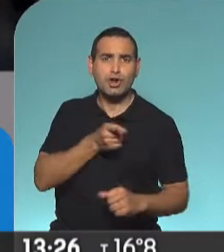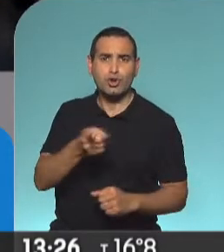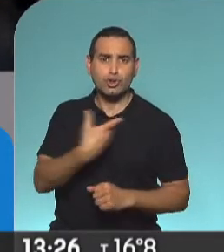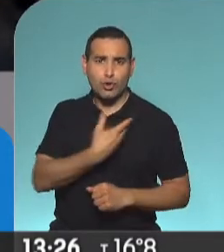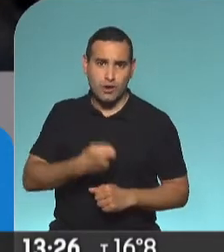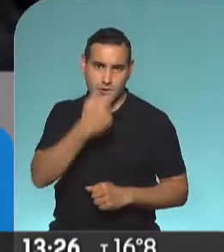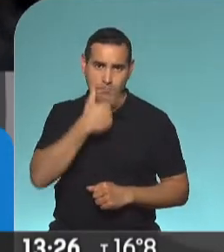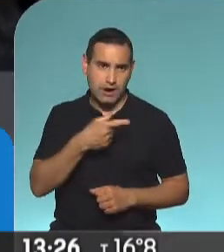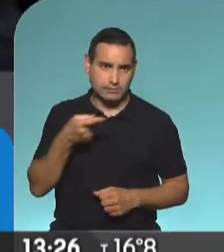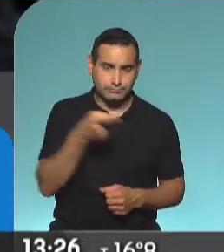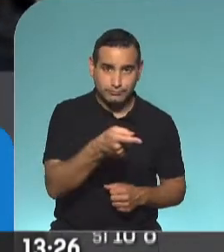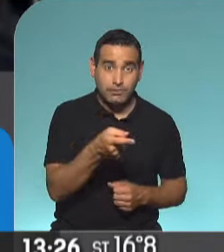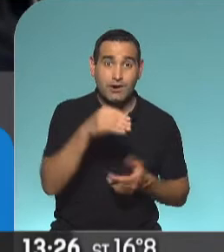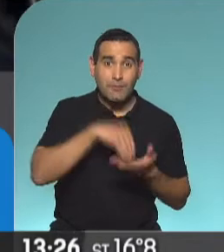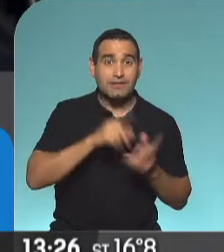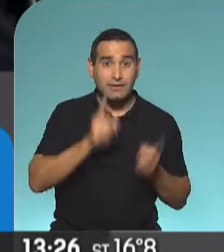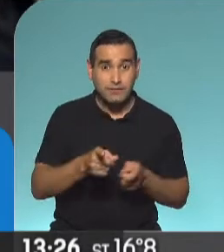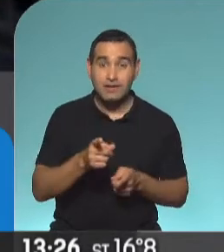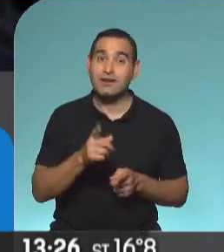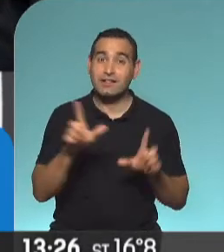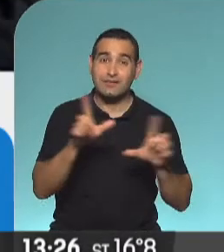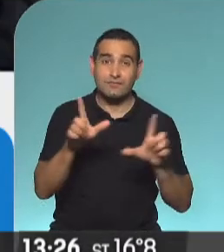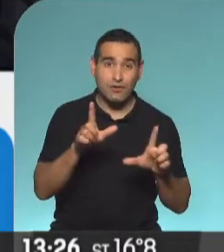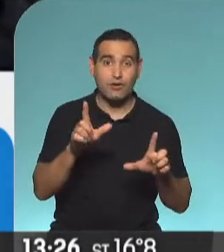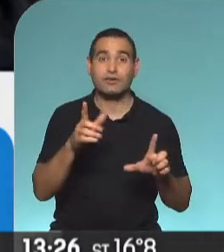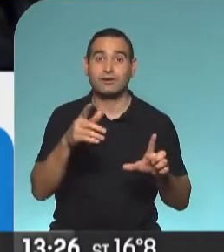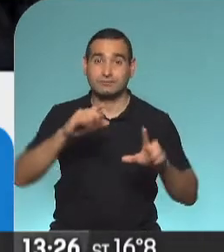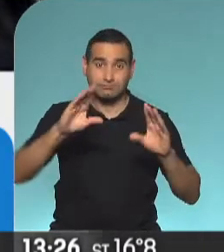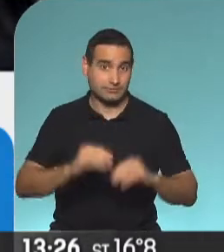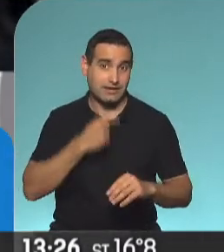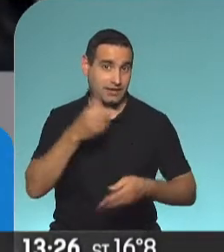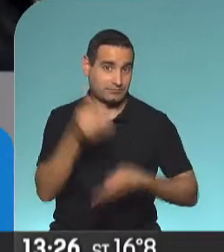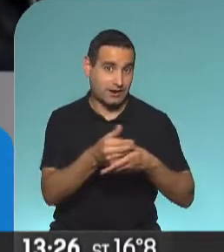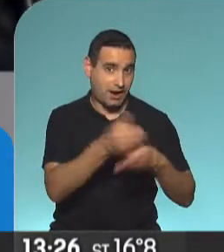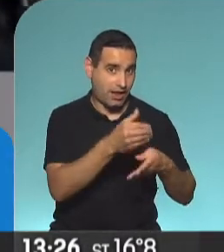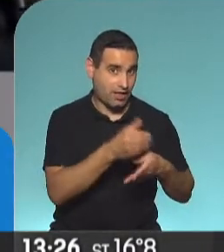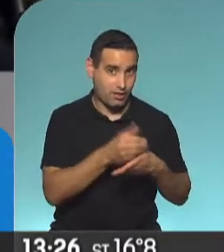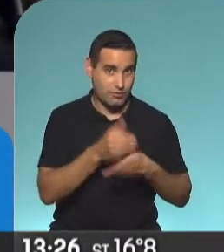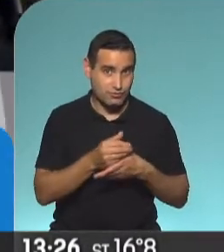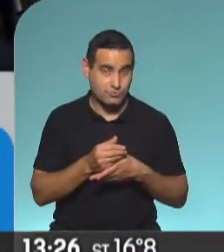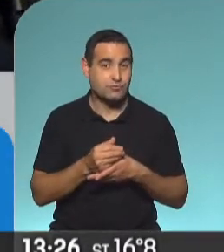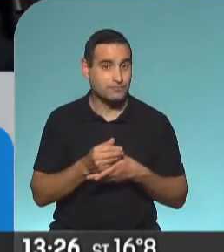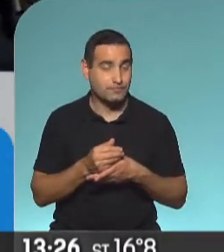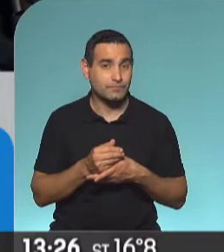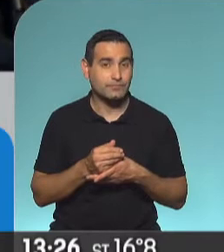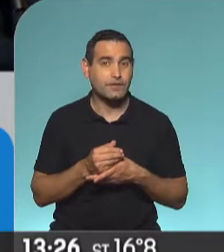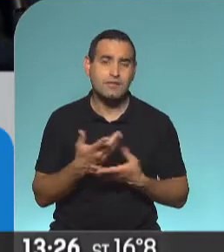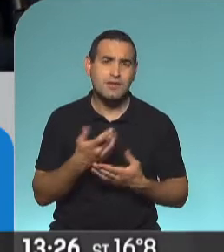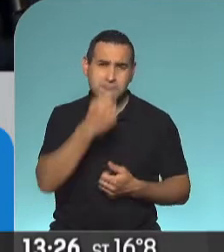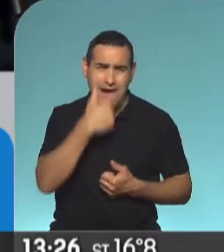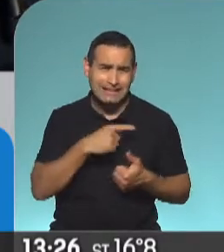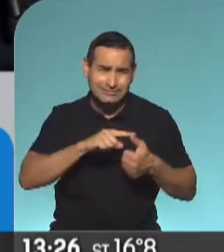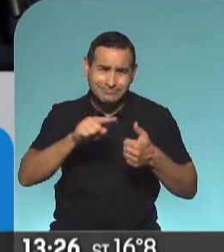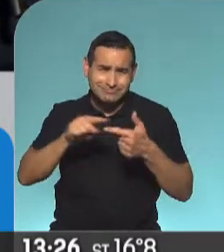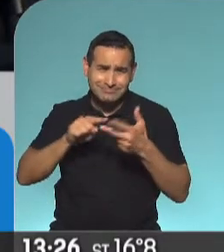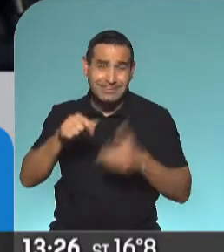estaba sucediendo, intentó cerrar medios de comunicación que no comulgasen con su pensamiento. Así que todo lo